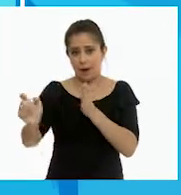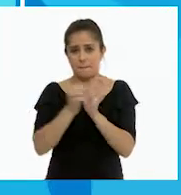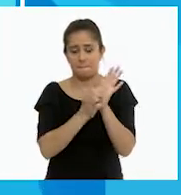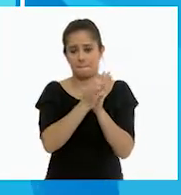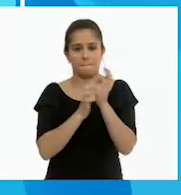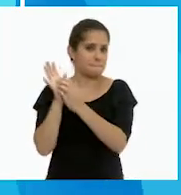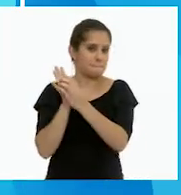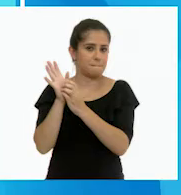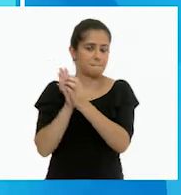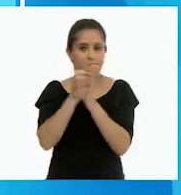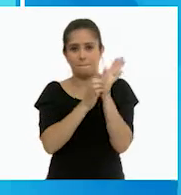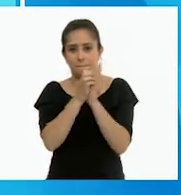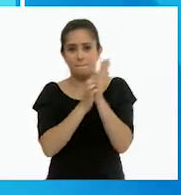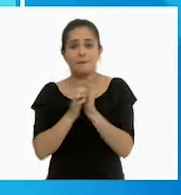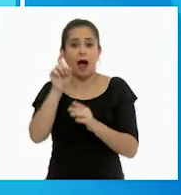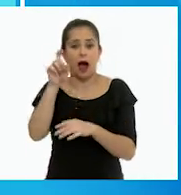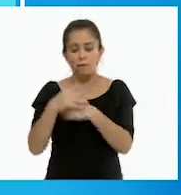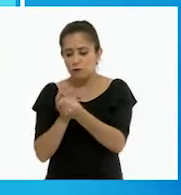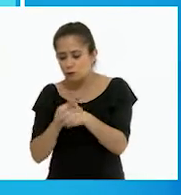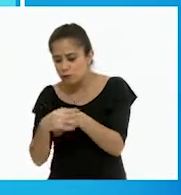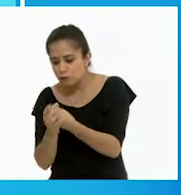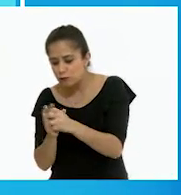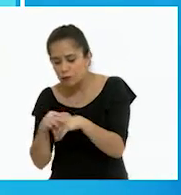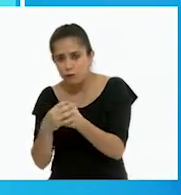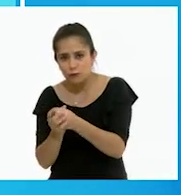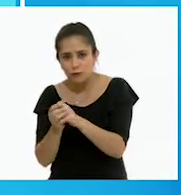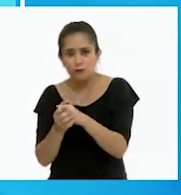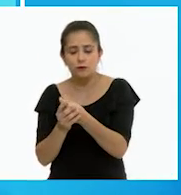uñas. Enjuaga tus manos con agua.